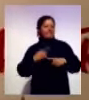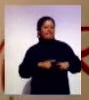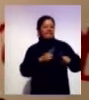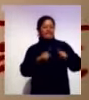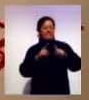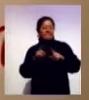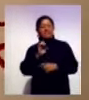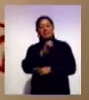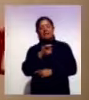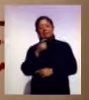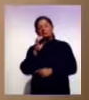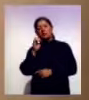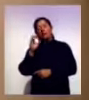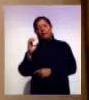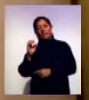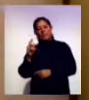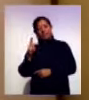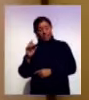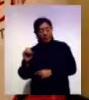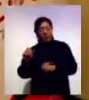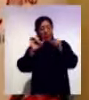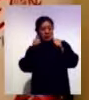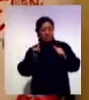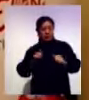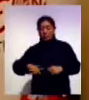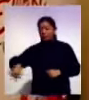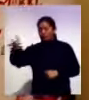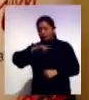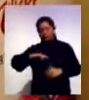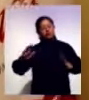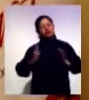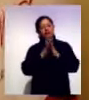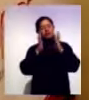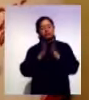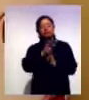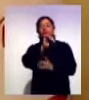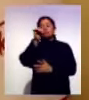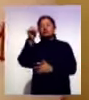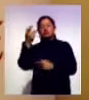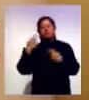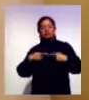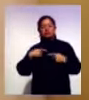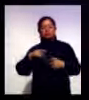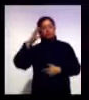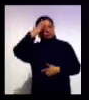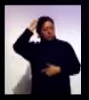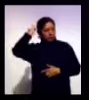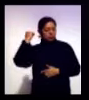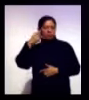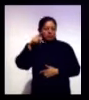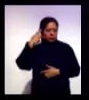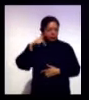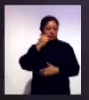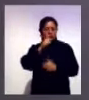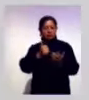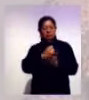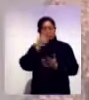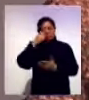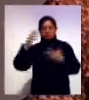expo artesanal con la participación de artífices locales y de otros puntos del país como Morelos, Puebla y Ciudad de